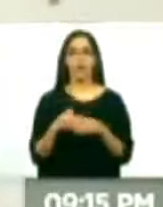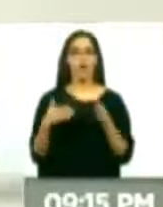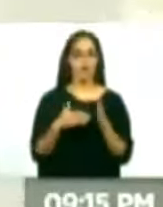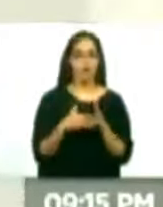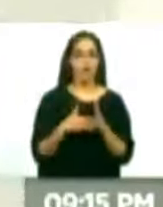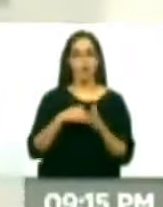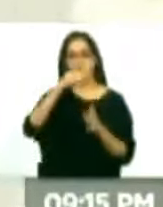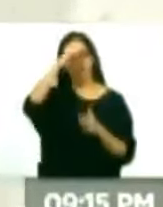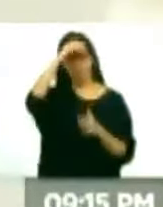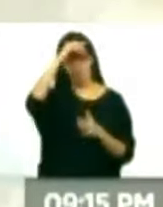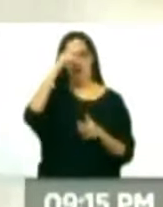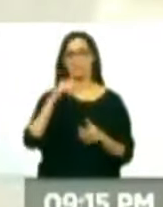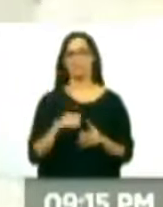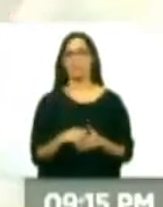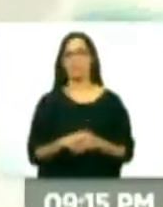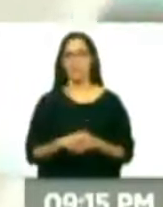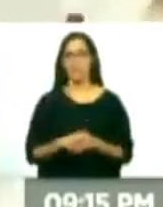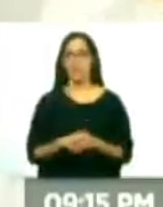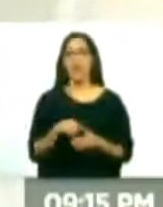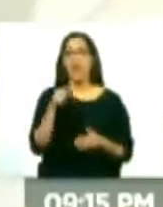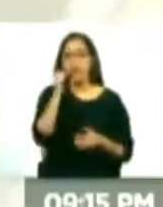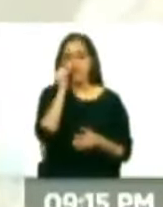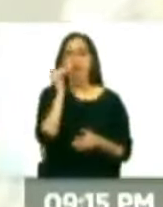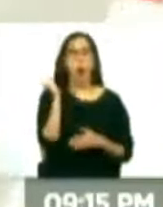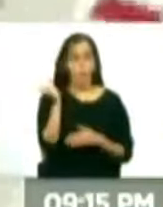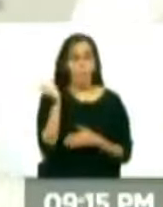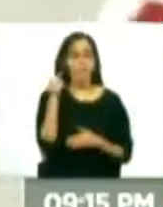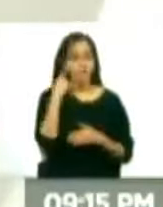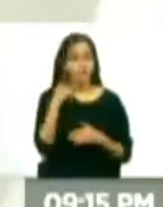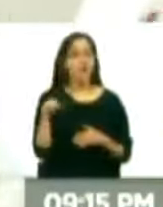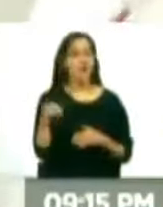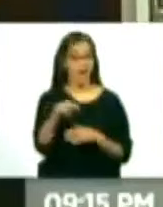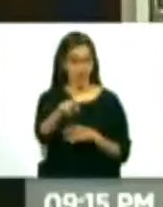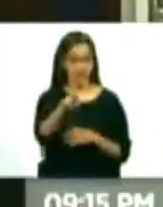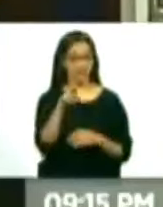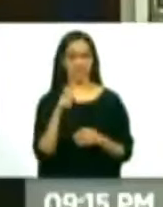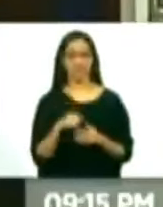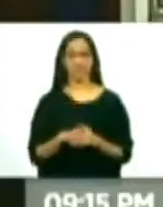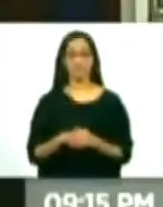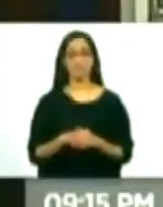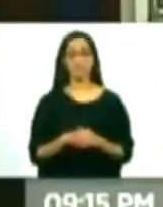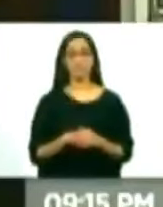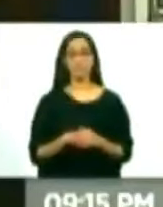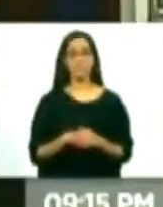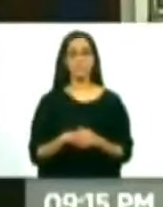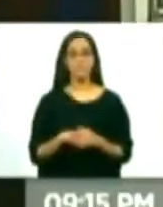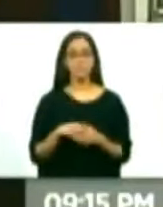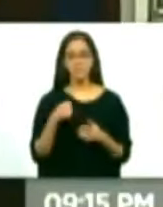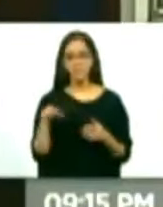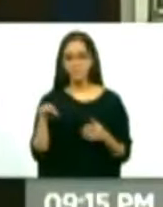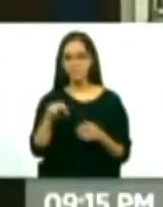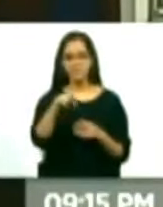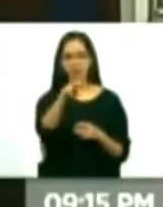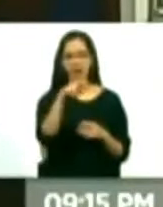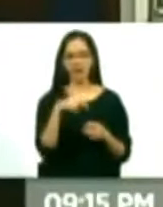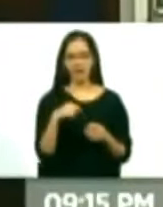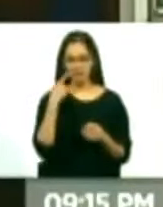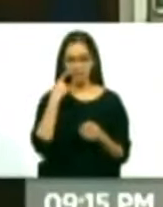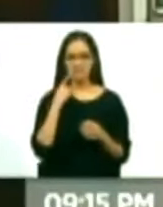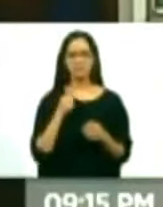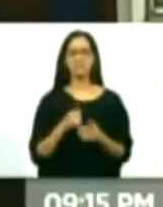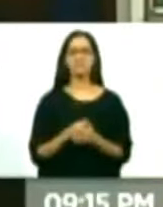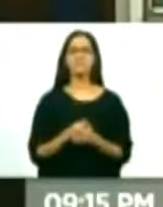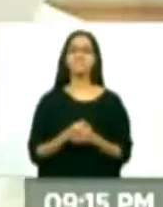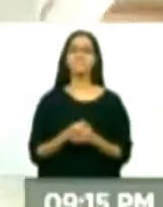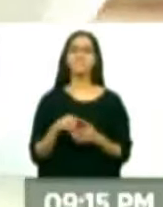Trump. Este tipo, para que ustedes vean las ratas cómo saltan. Las ratas cómo saltan. Este